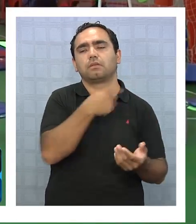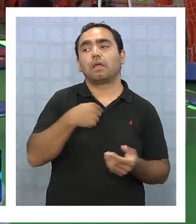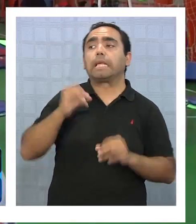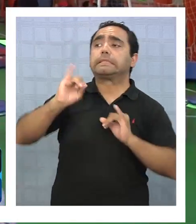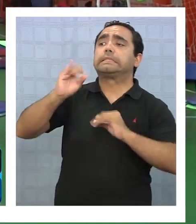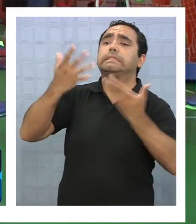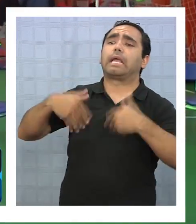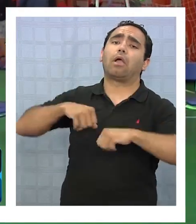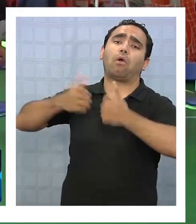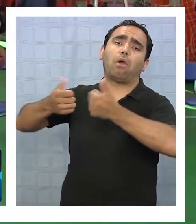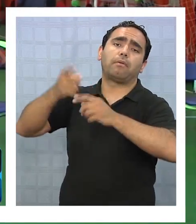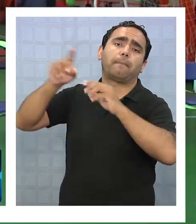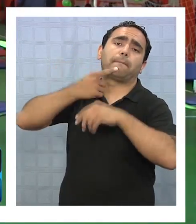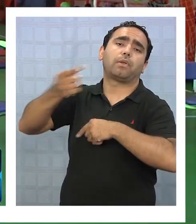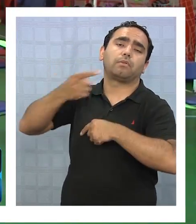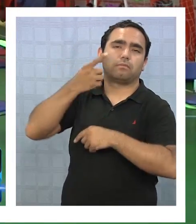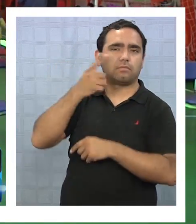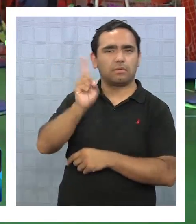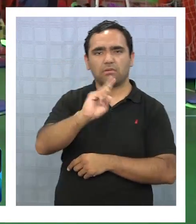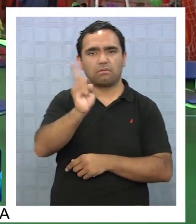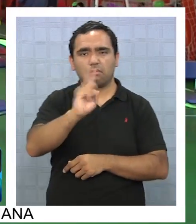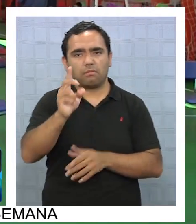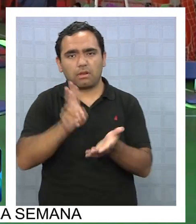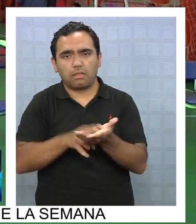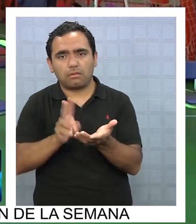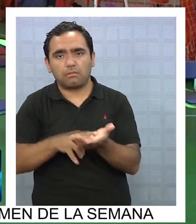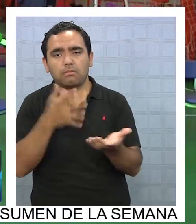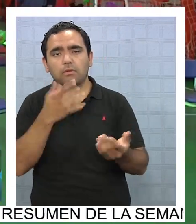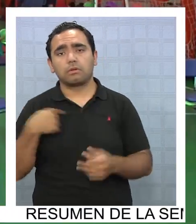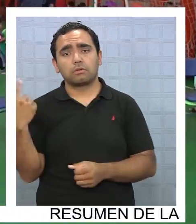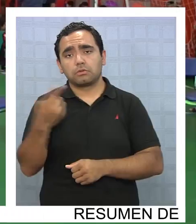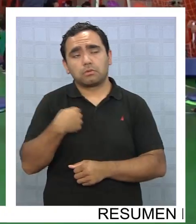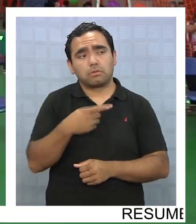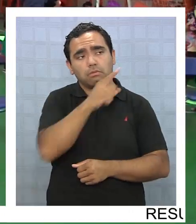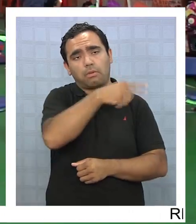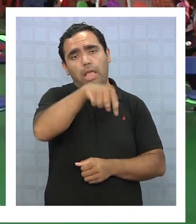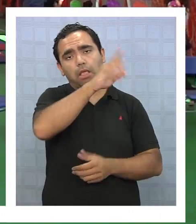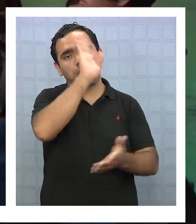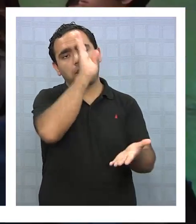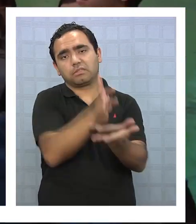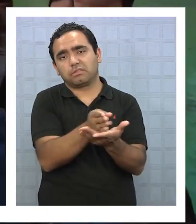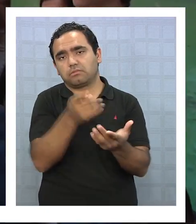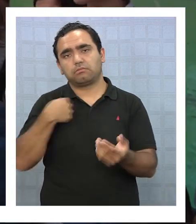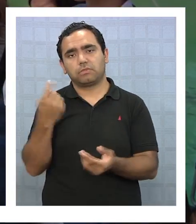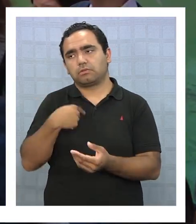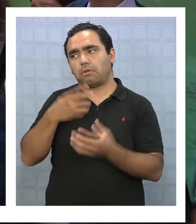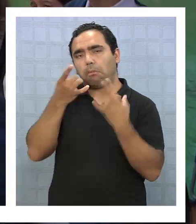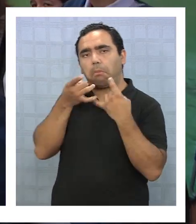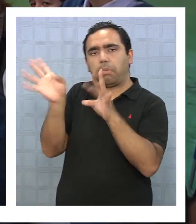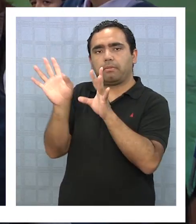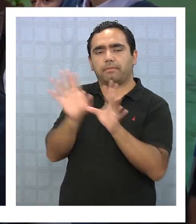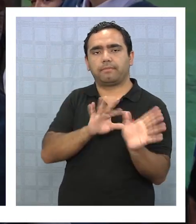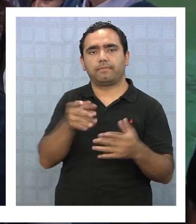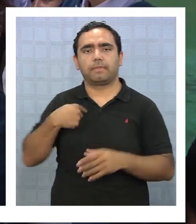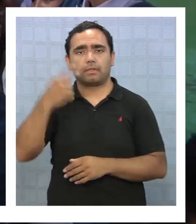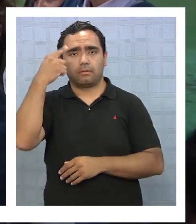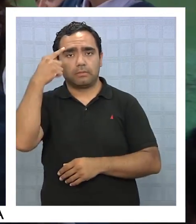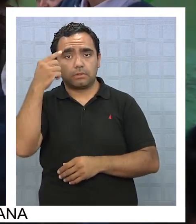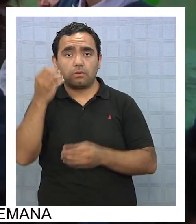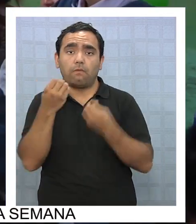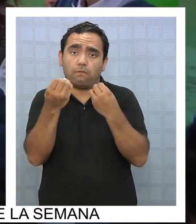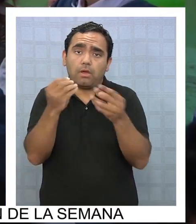creo que todos sabemos que no va a ser así que obviamente ellos van a elegir lo que les conviene a ellos no más. Yo creo que es súper bueno esa